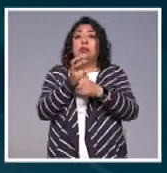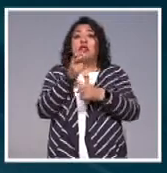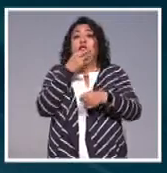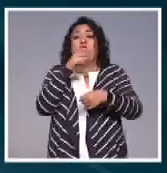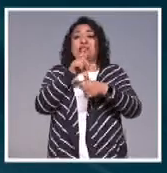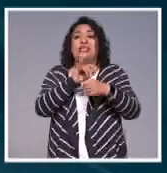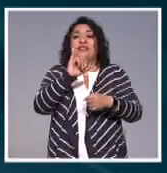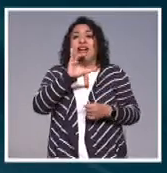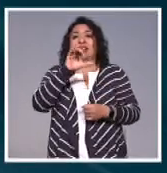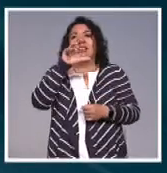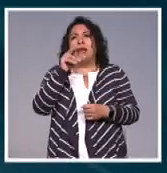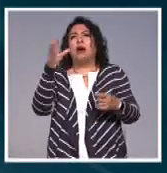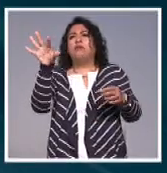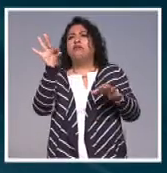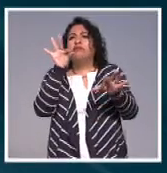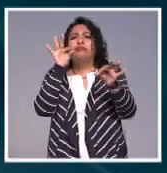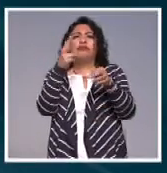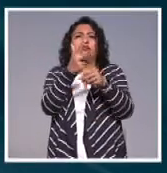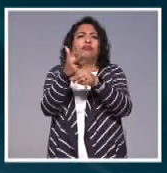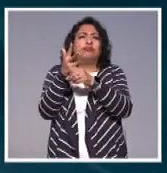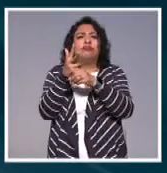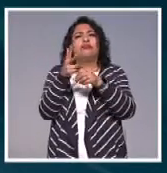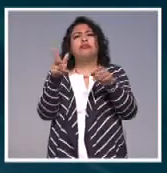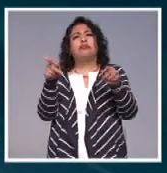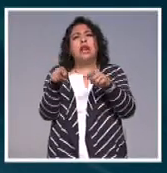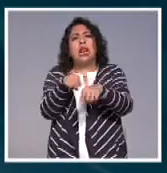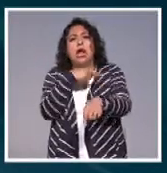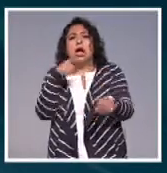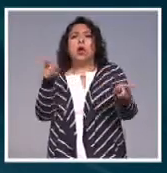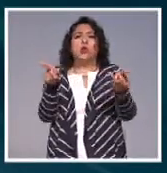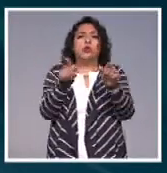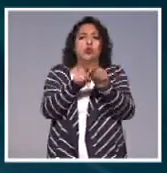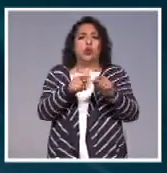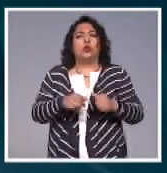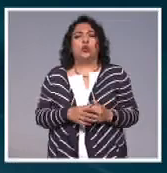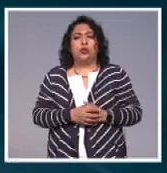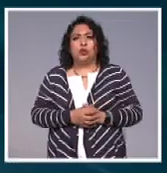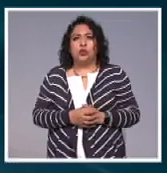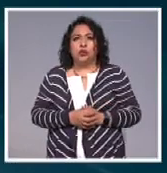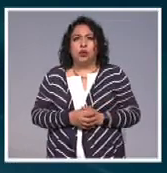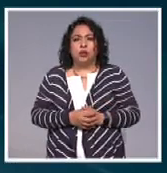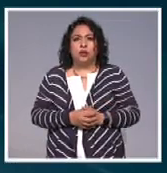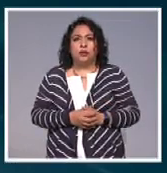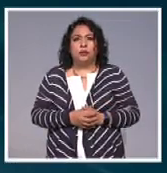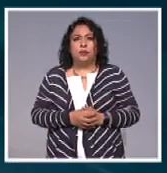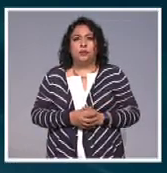Ícaro, que presentará una selección de largometrajes y cortometrajes.